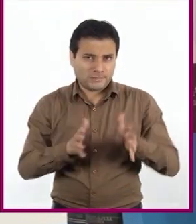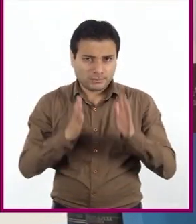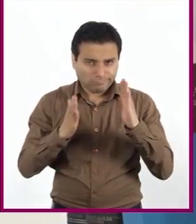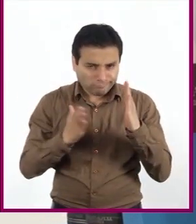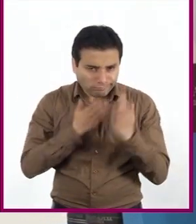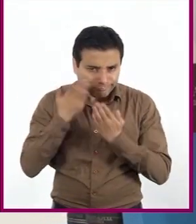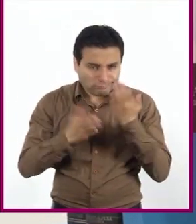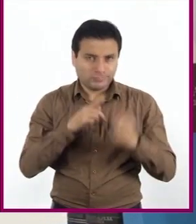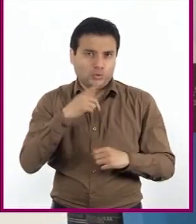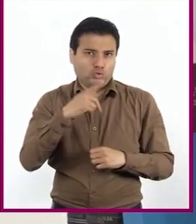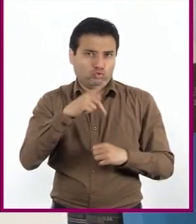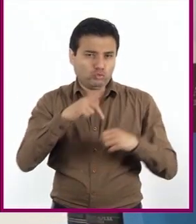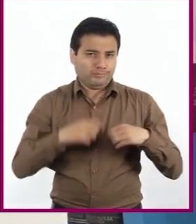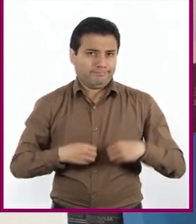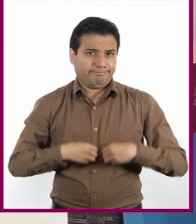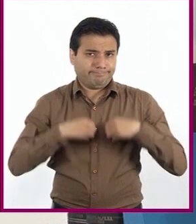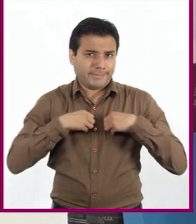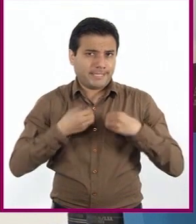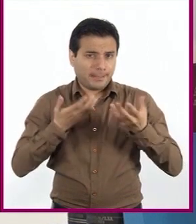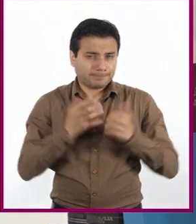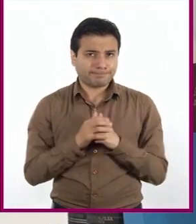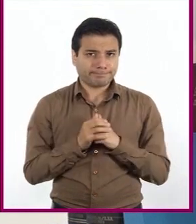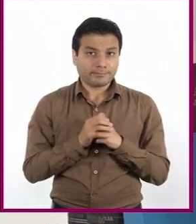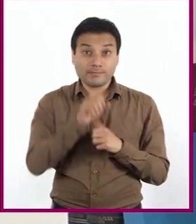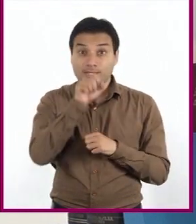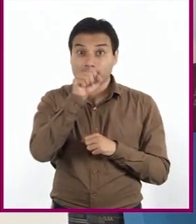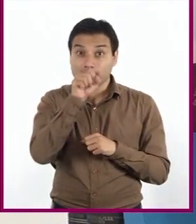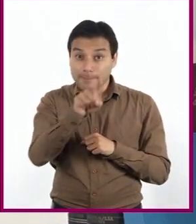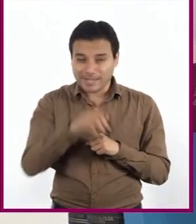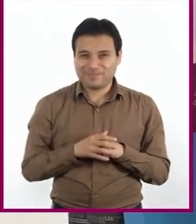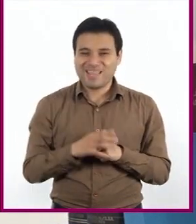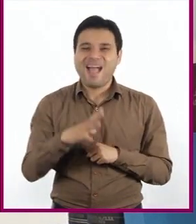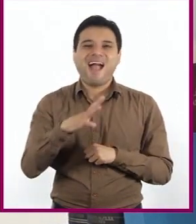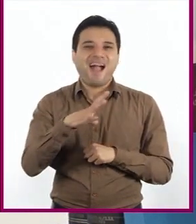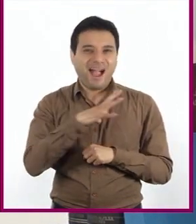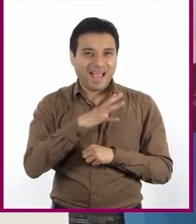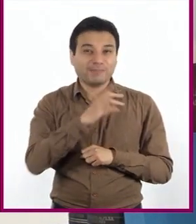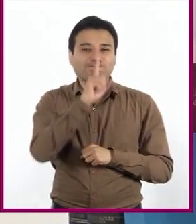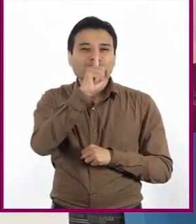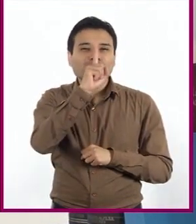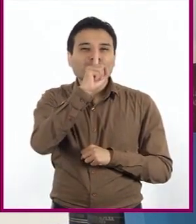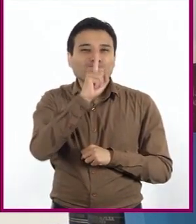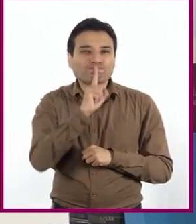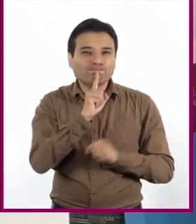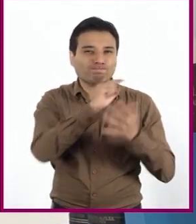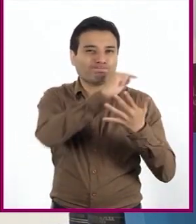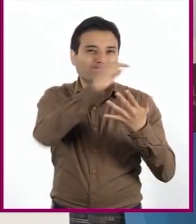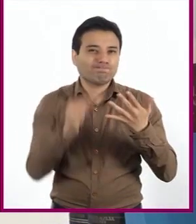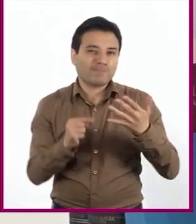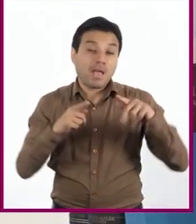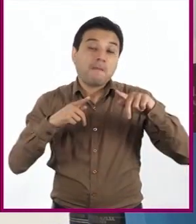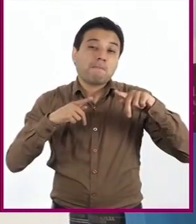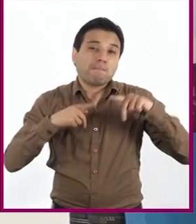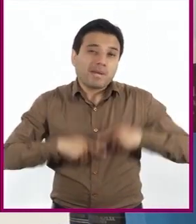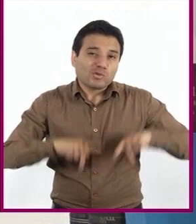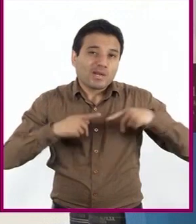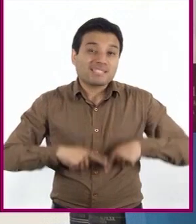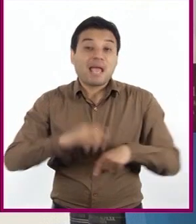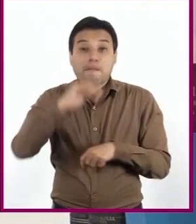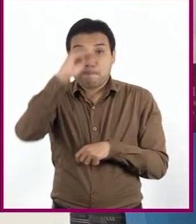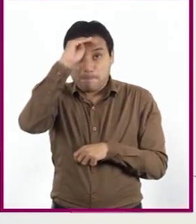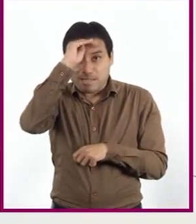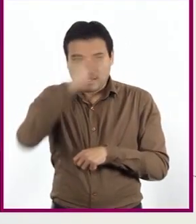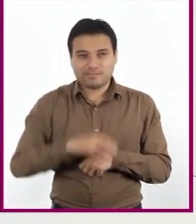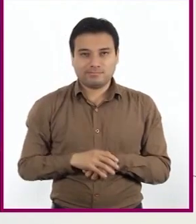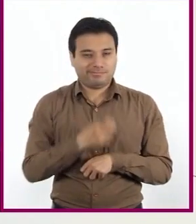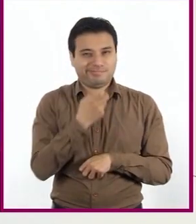olmecas. También podemos comprobar la falsedad de algunos mitos o rumores que algunas personas creen y que son incorrectas.